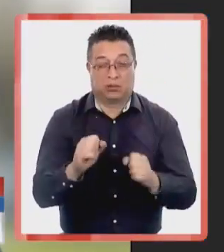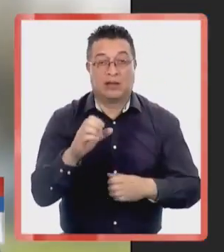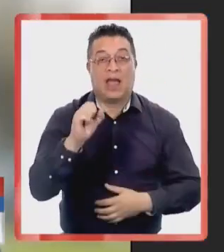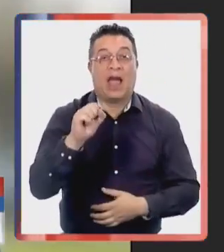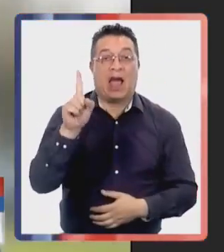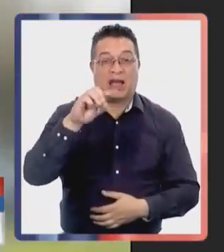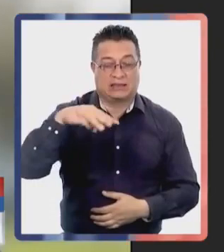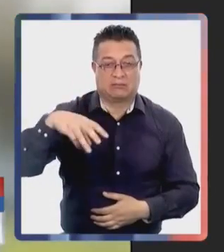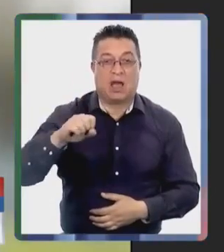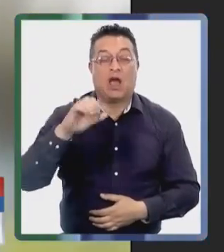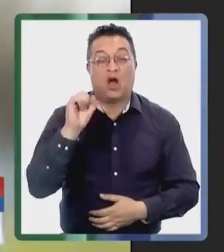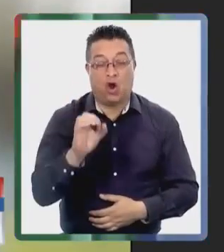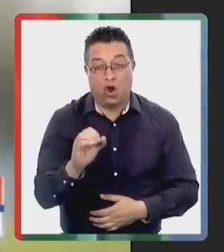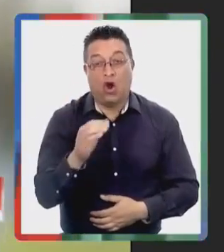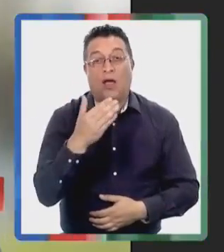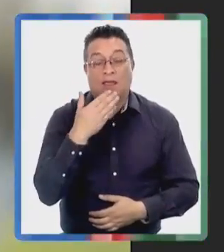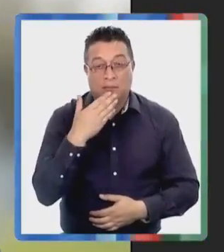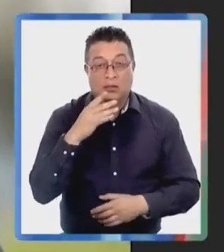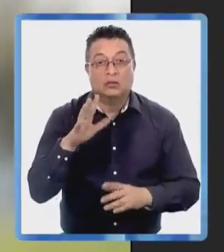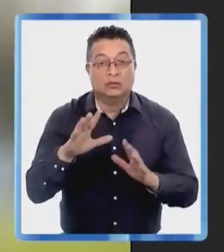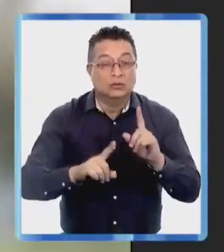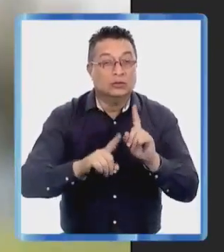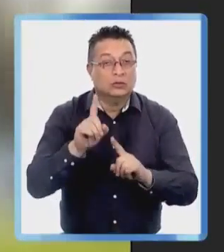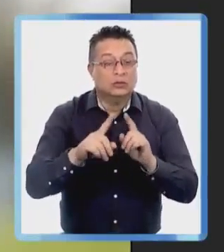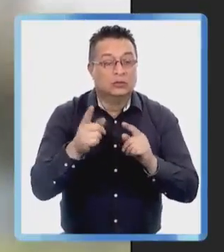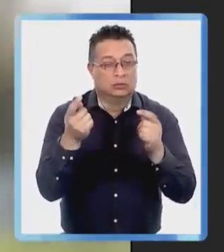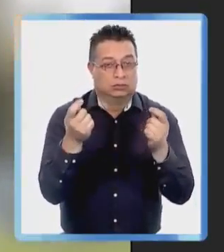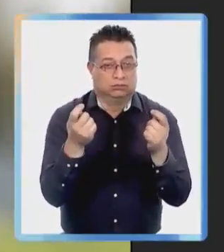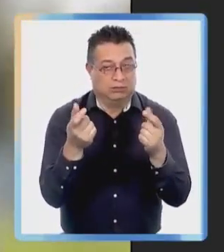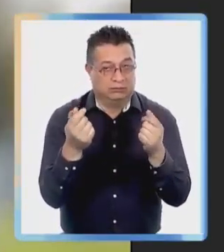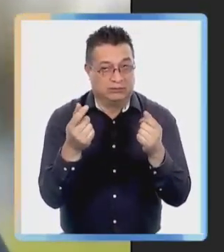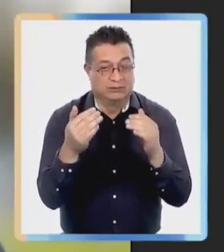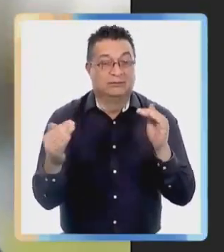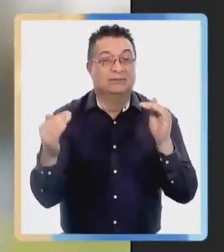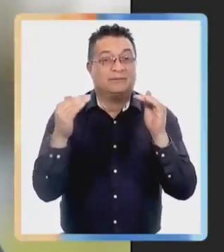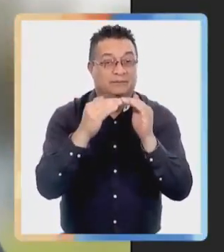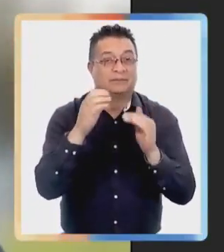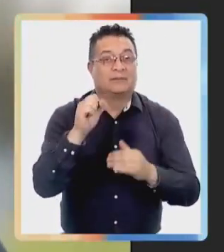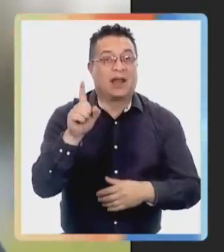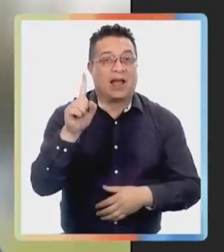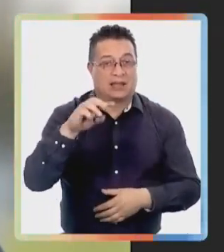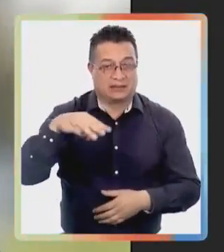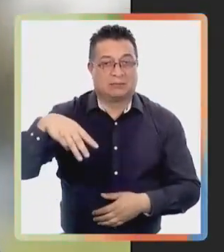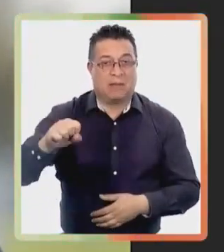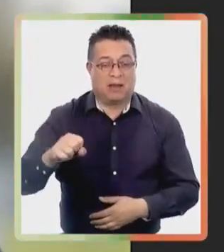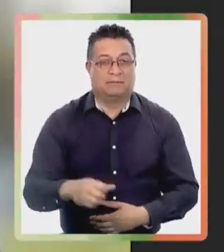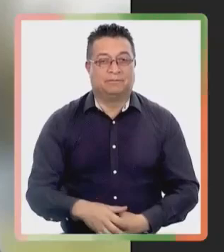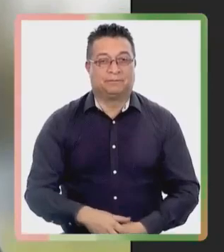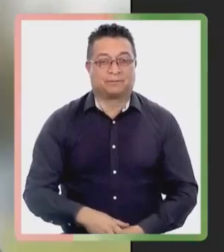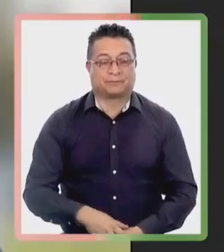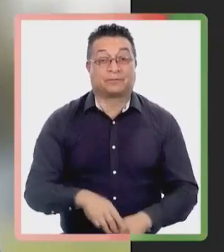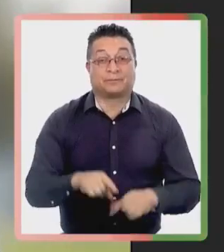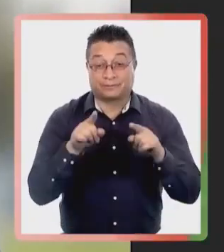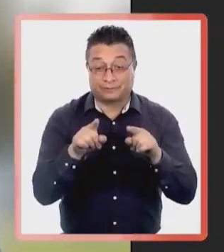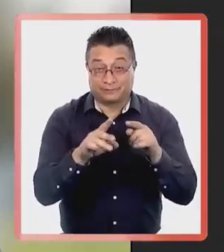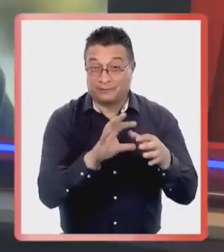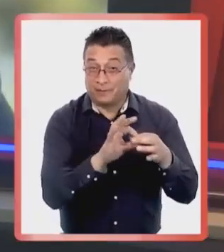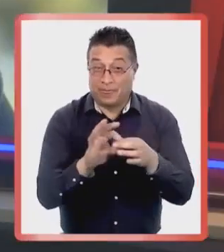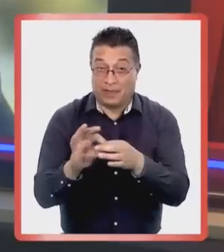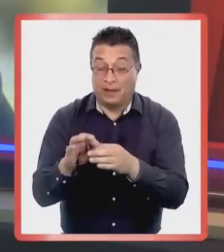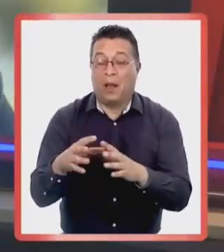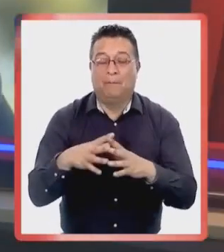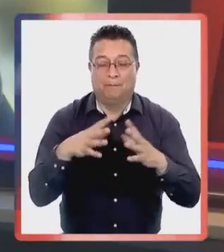desarrollar crisis de asma o incluso cuadros que son símiles de asma. Entonces, en ese sentido